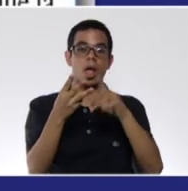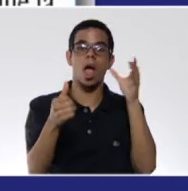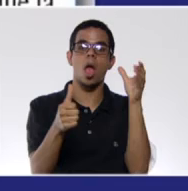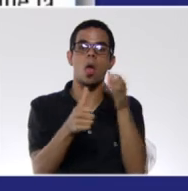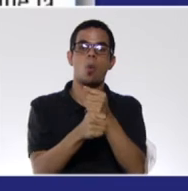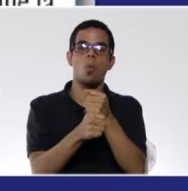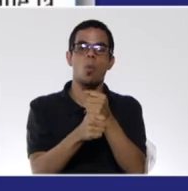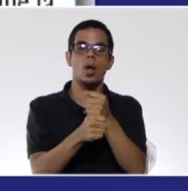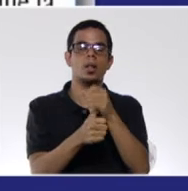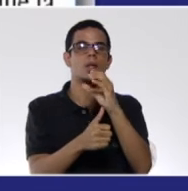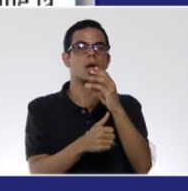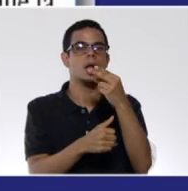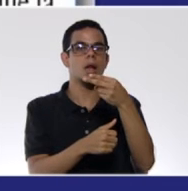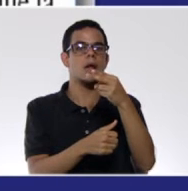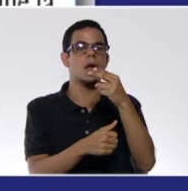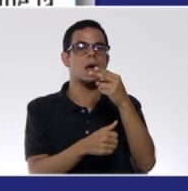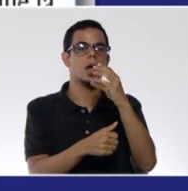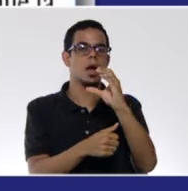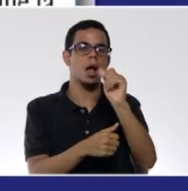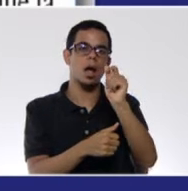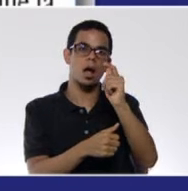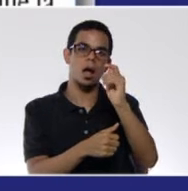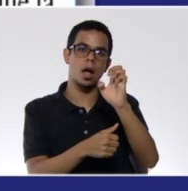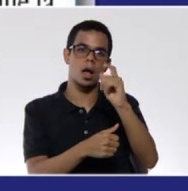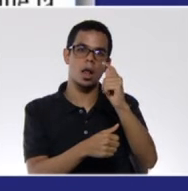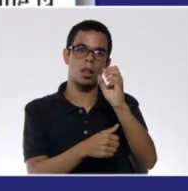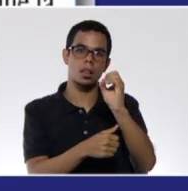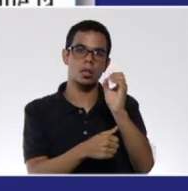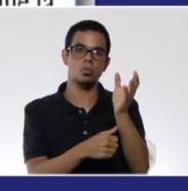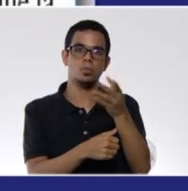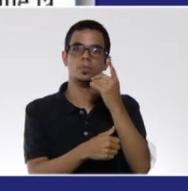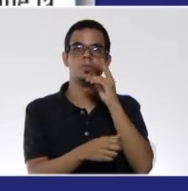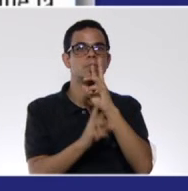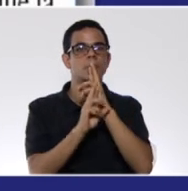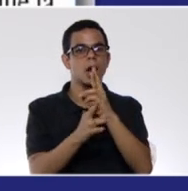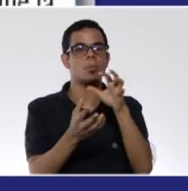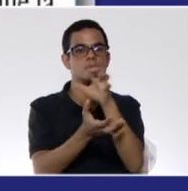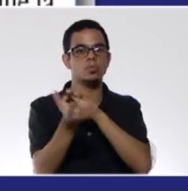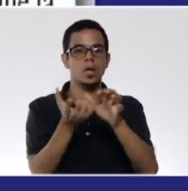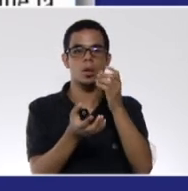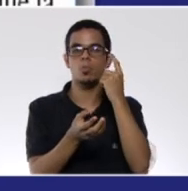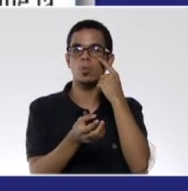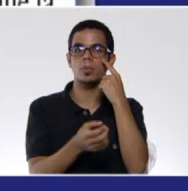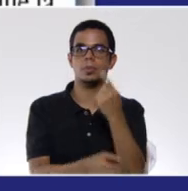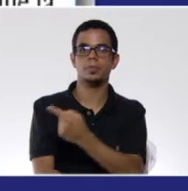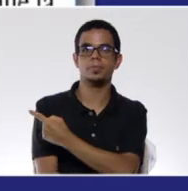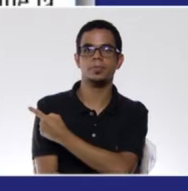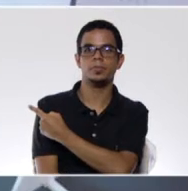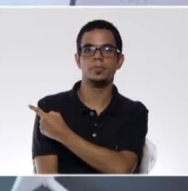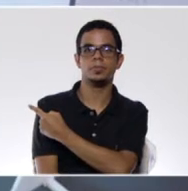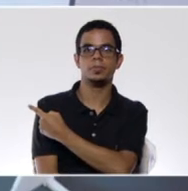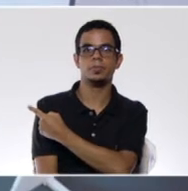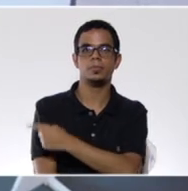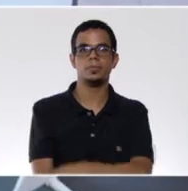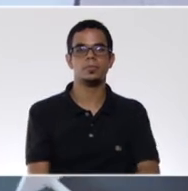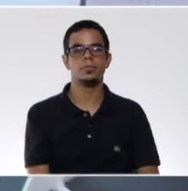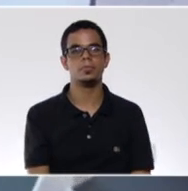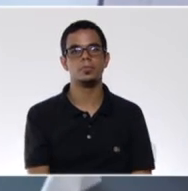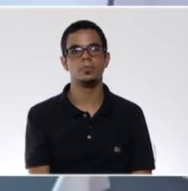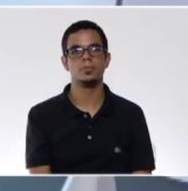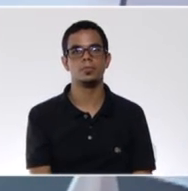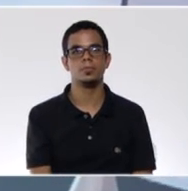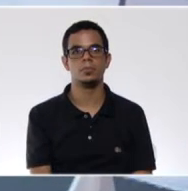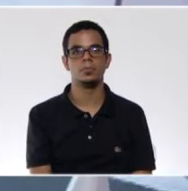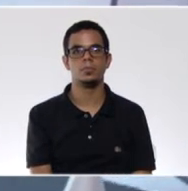rectángulo en el que la hipotenusa mide 10 centímetros y el otro cateto mide 6 centímetros.